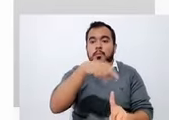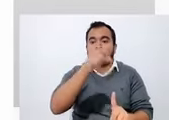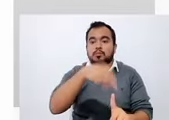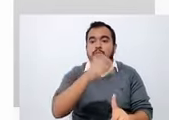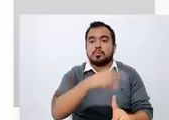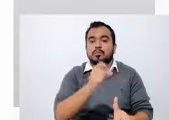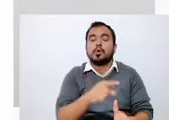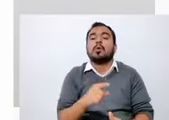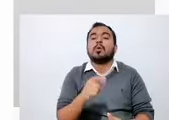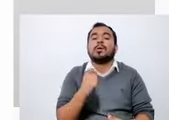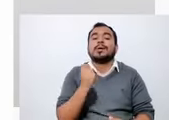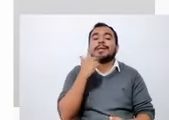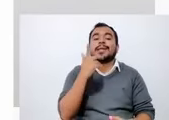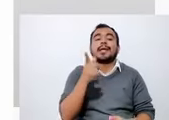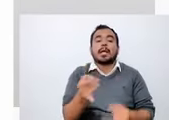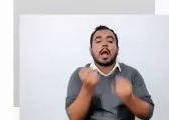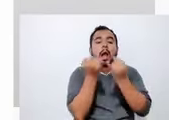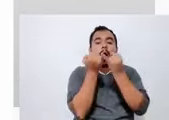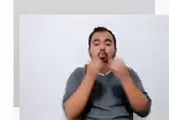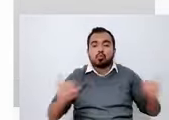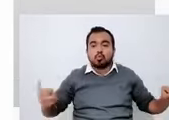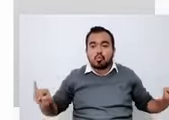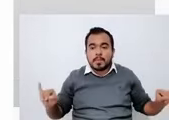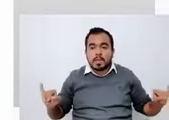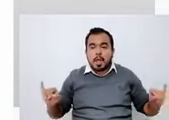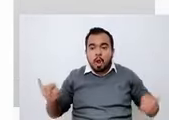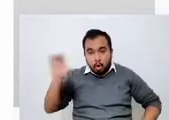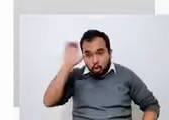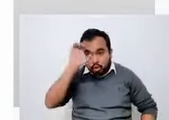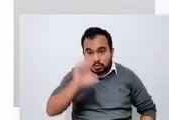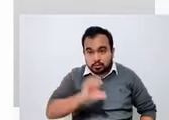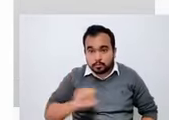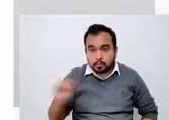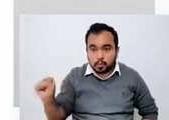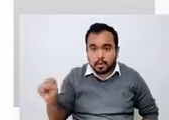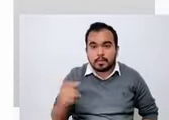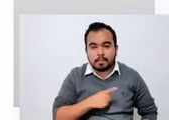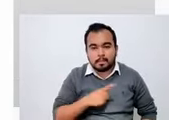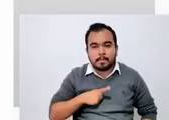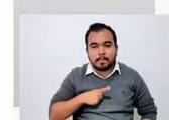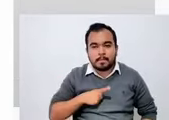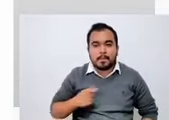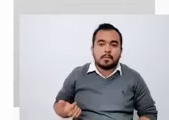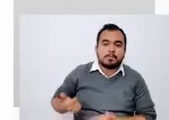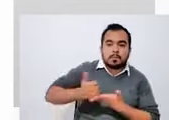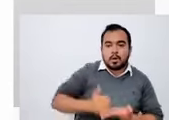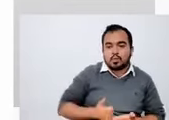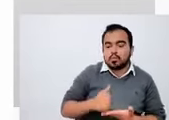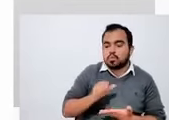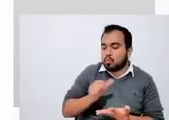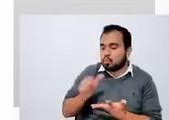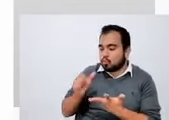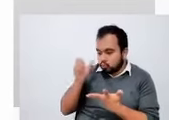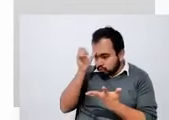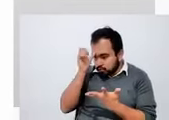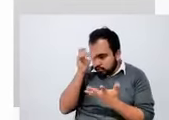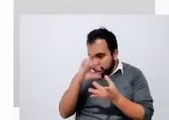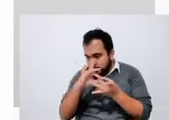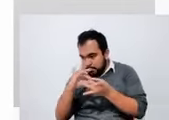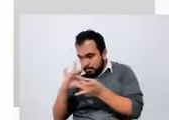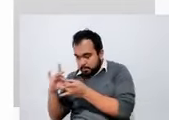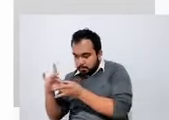autonomía, de ultraautonomía conceptual, que hay que derribar con ayuda de disciplinas que están pegadas al mismo. Buena parte de